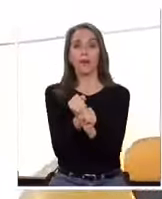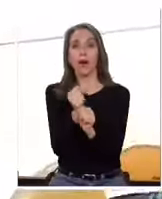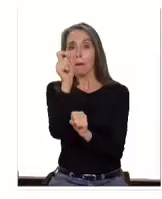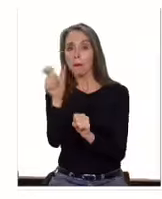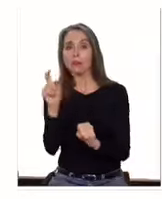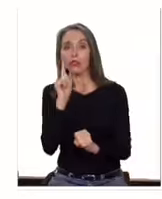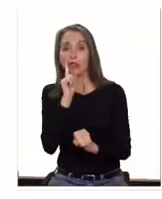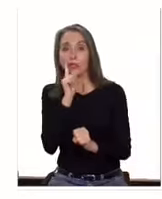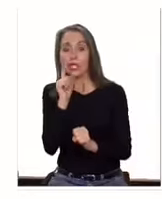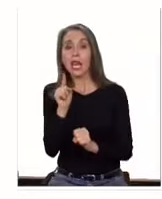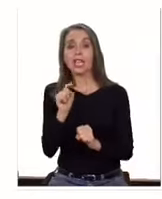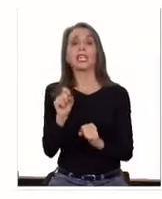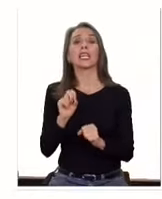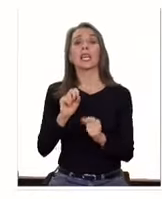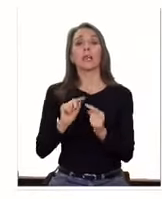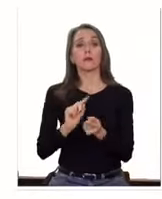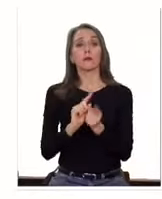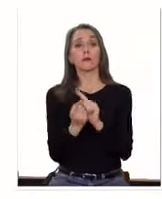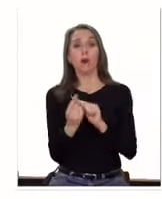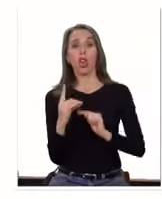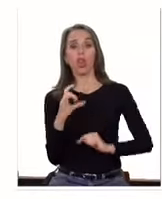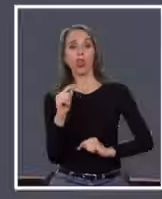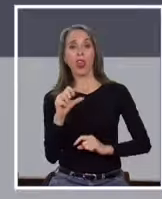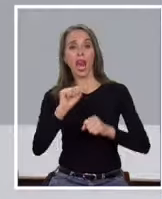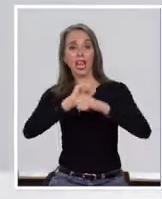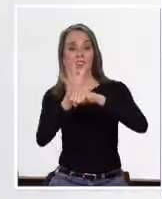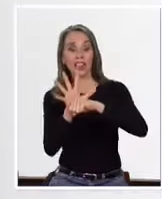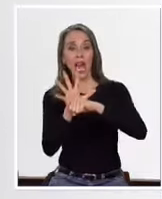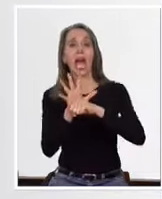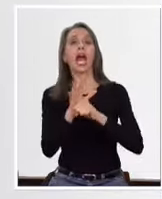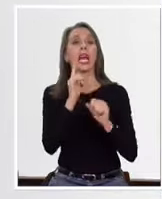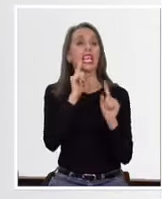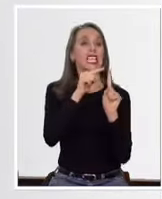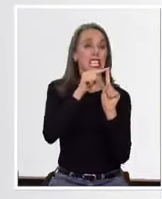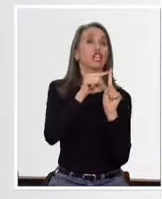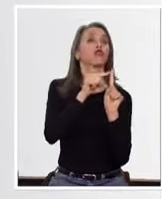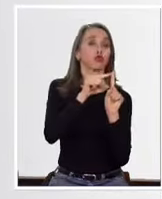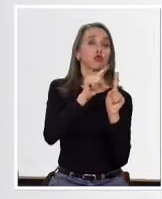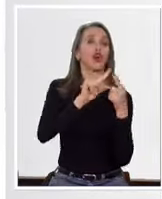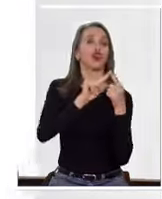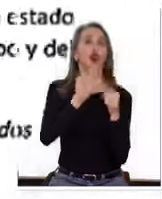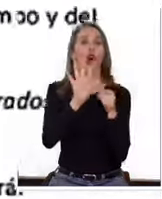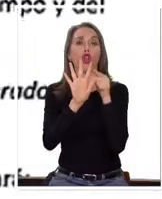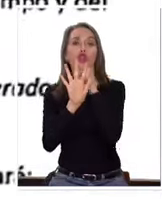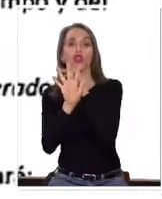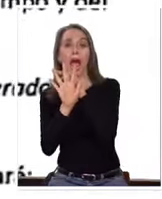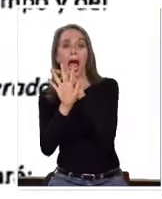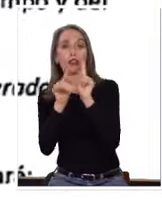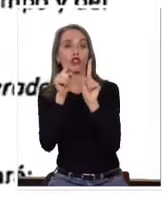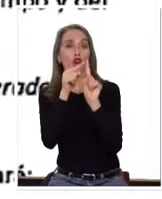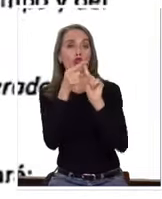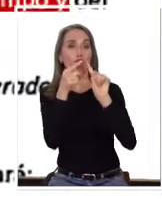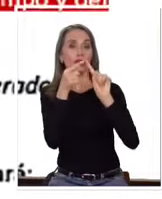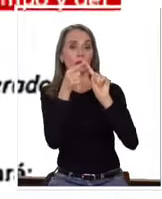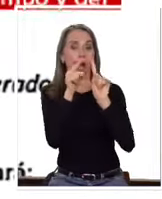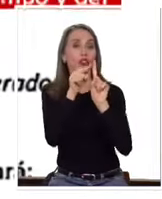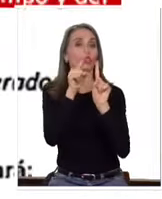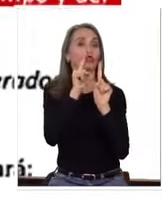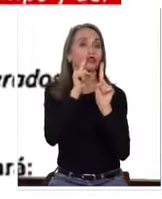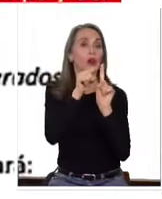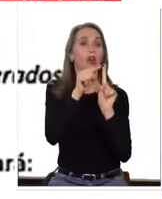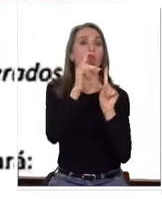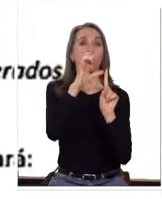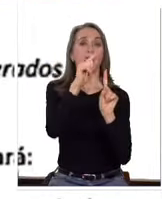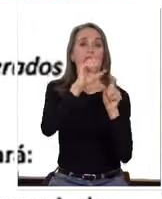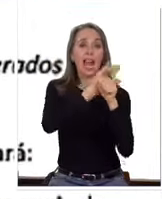casos con variante Delta y sus contactos estrechos. El documento plantea que un contacto estrecho de un caso con variante Delta